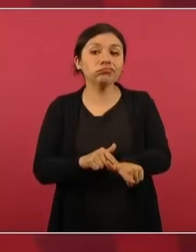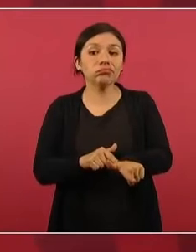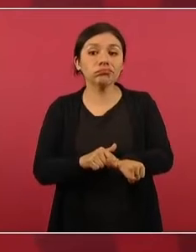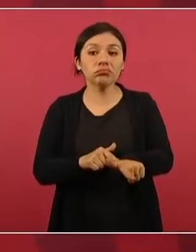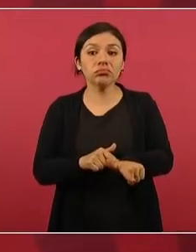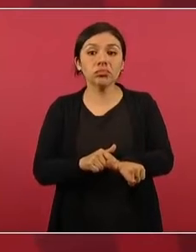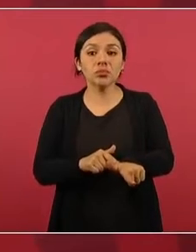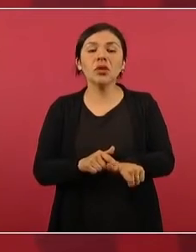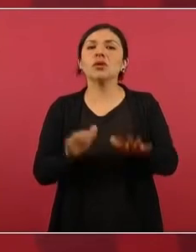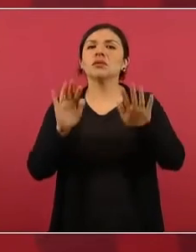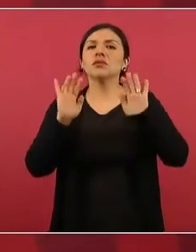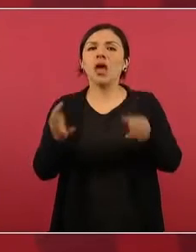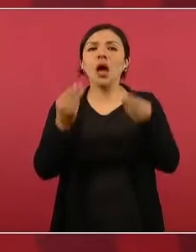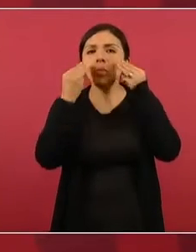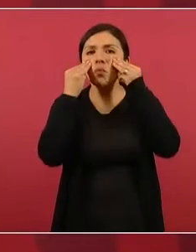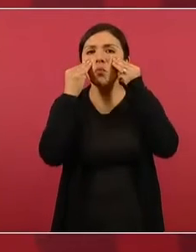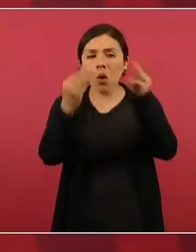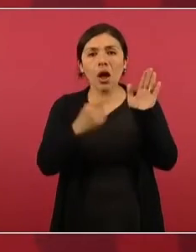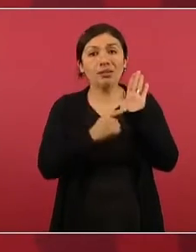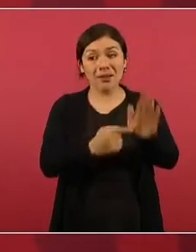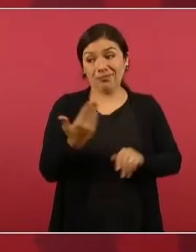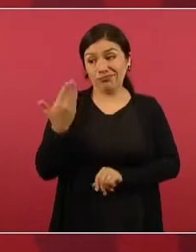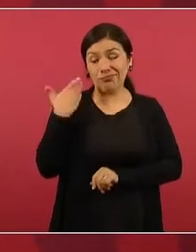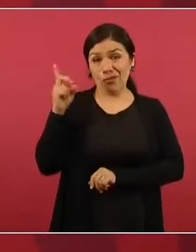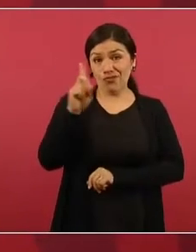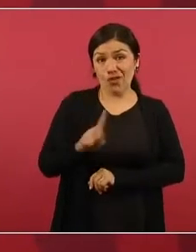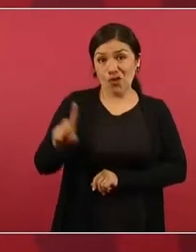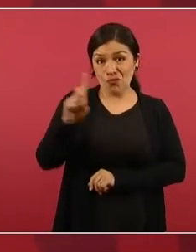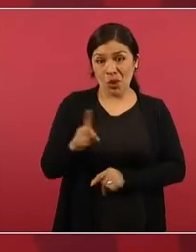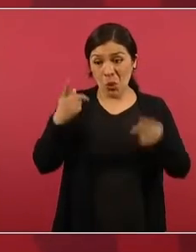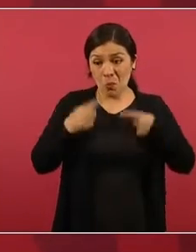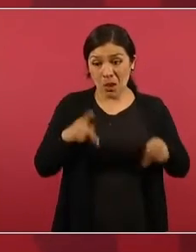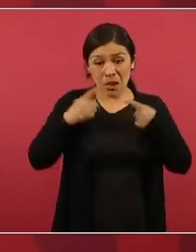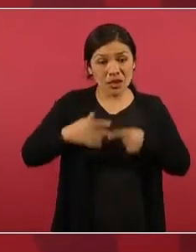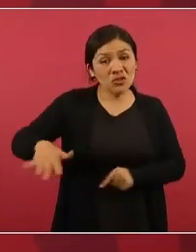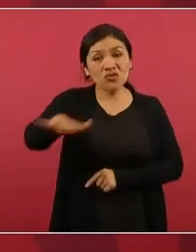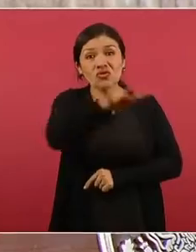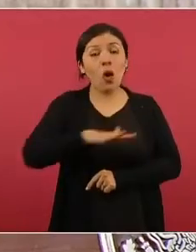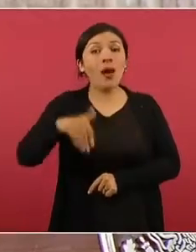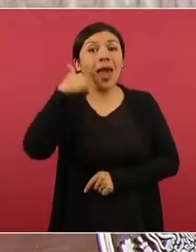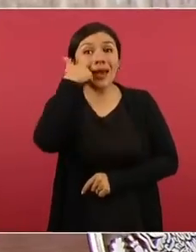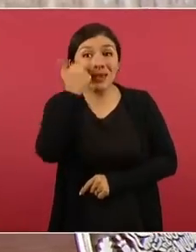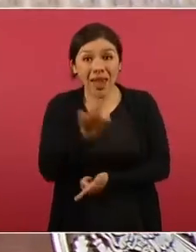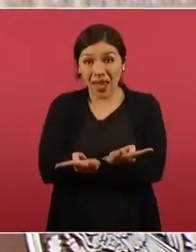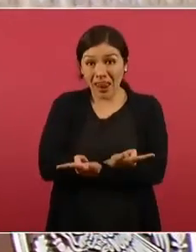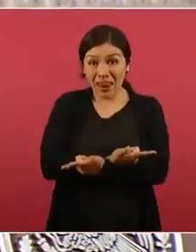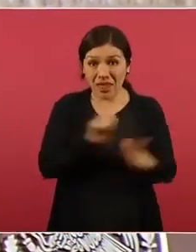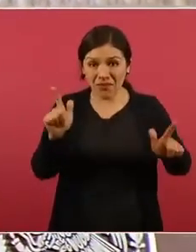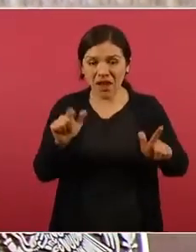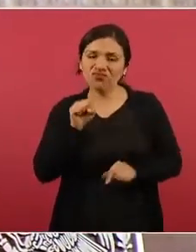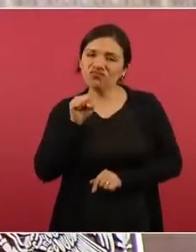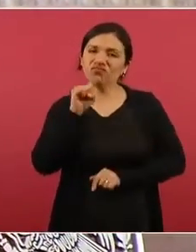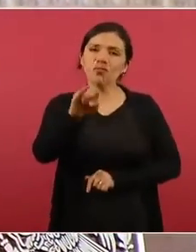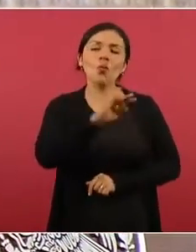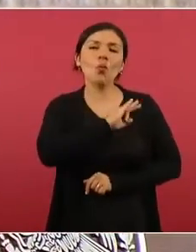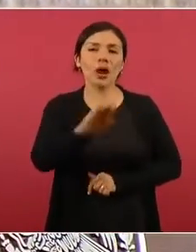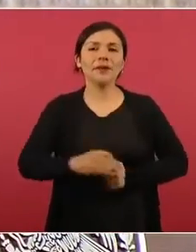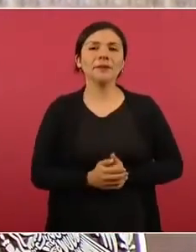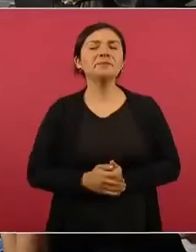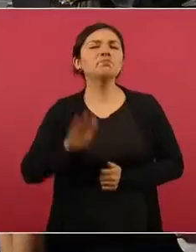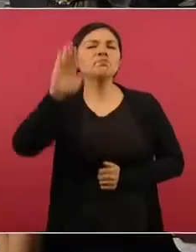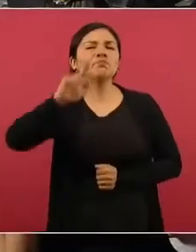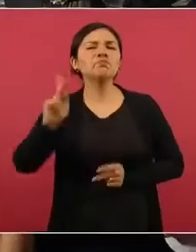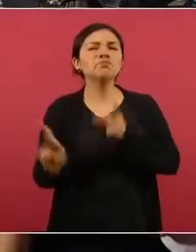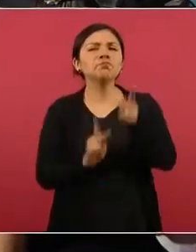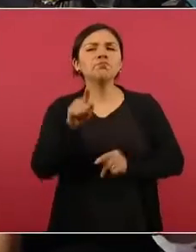y se demostró el domingo que el pueblo que quiere ser libre lo será. Presidente, mencionaba